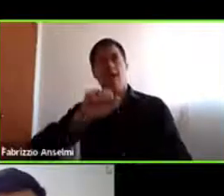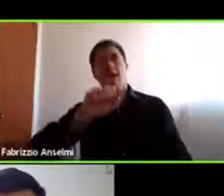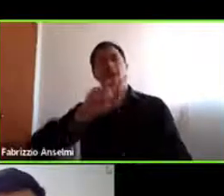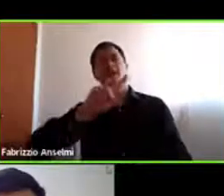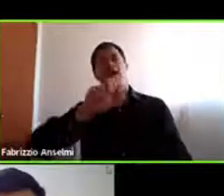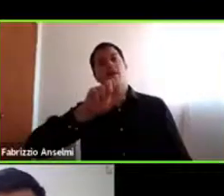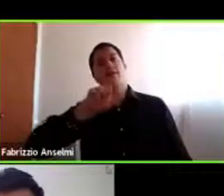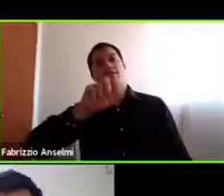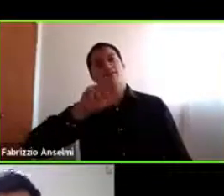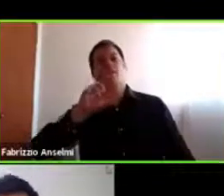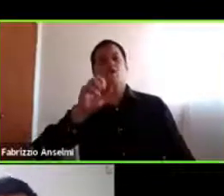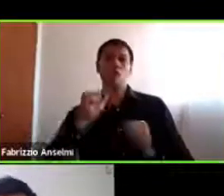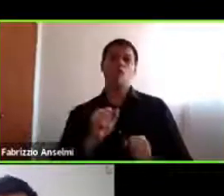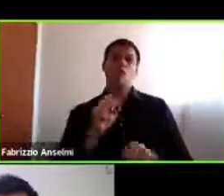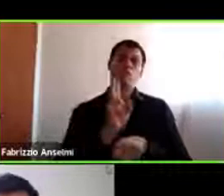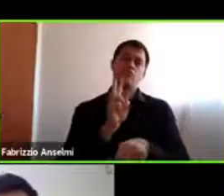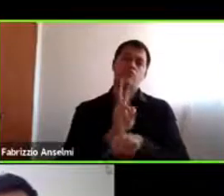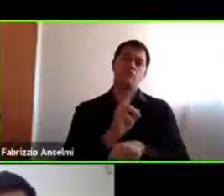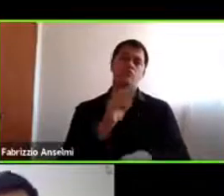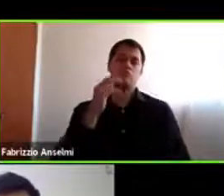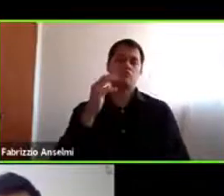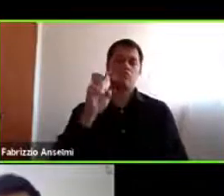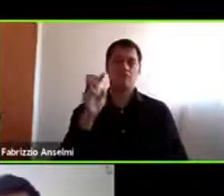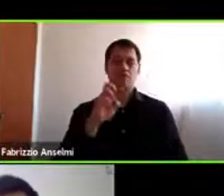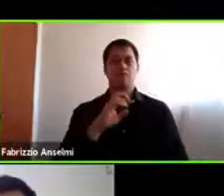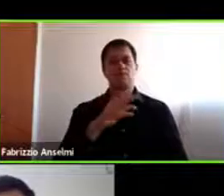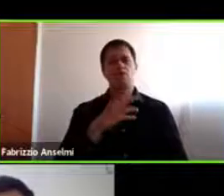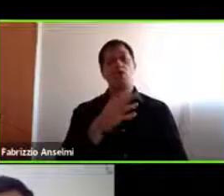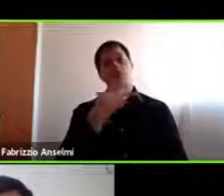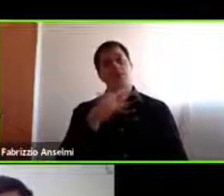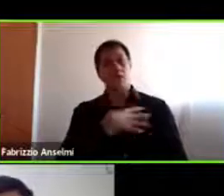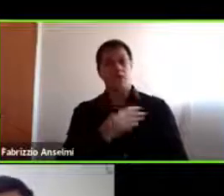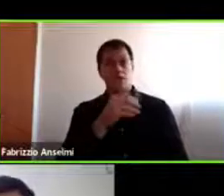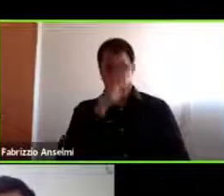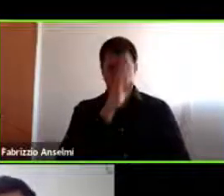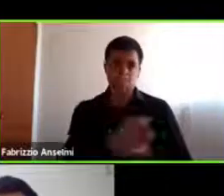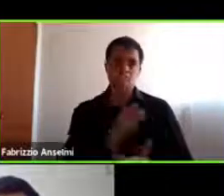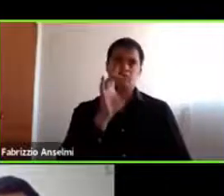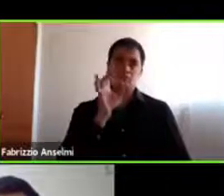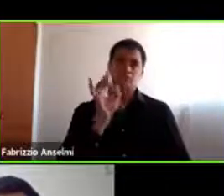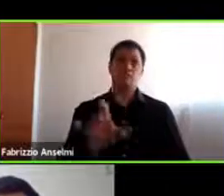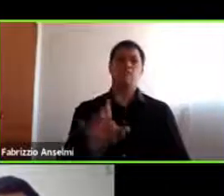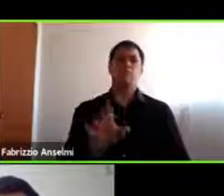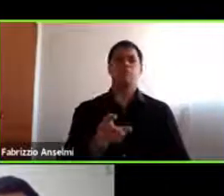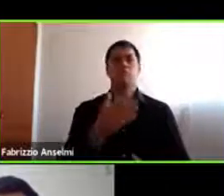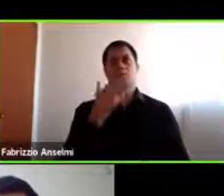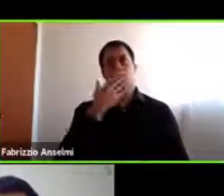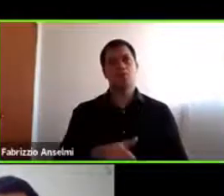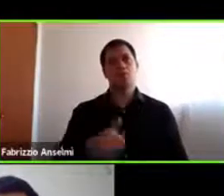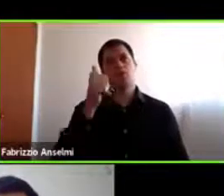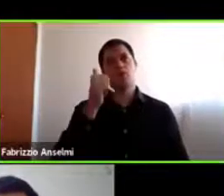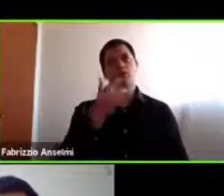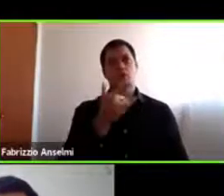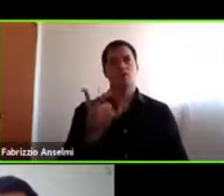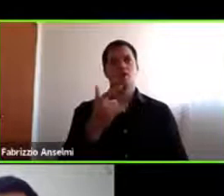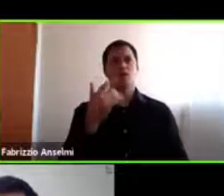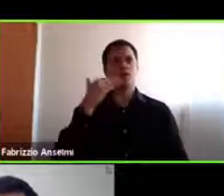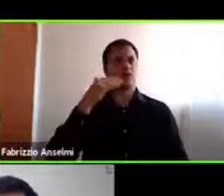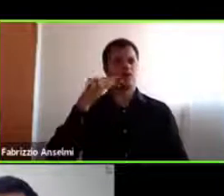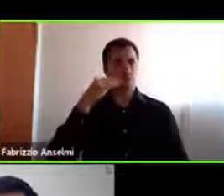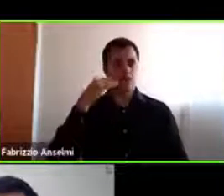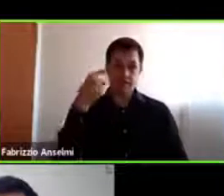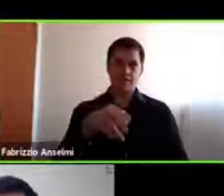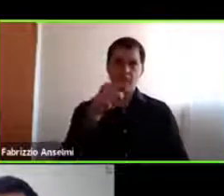padre o profesor o puede ser definido por el niño lo más probable lo mejor creo es que lo define al niño y el